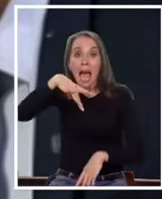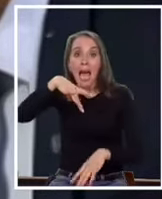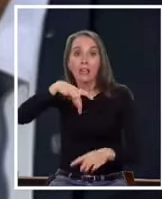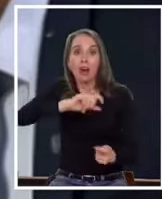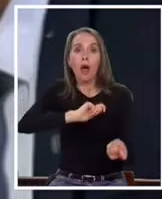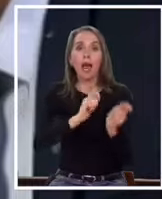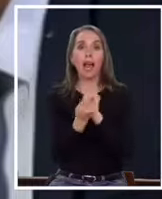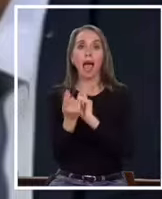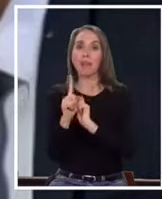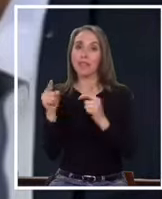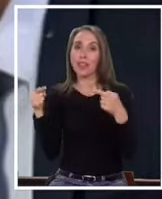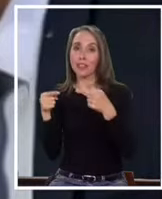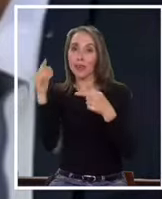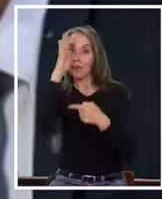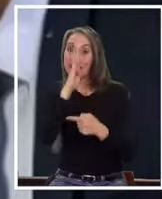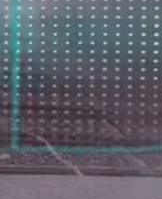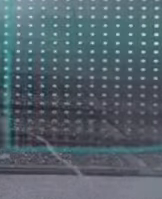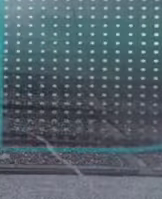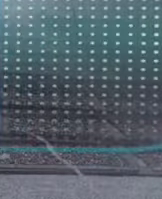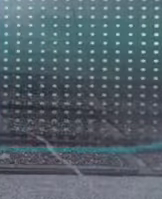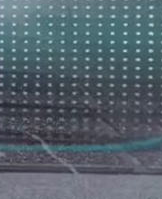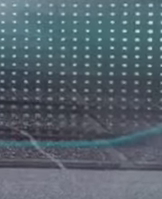cambiar.